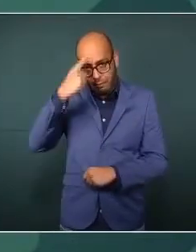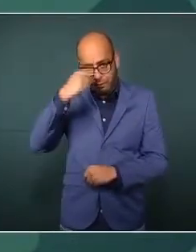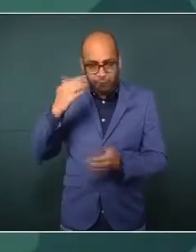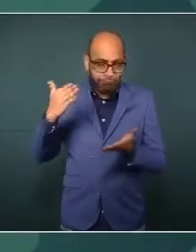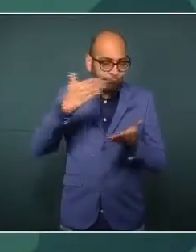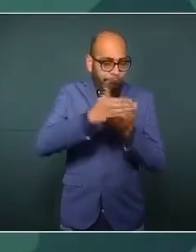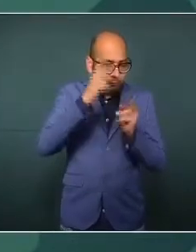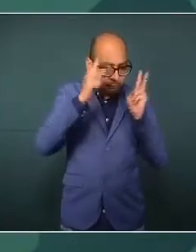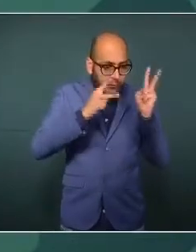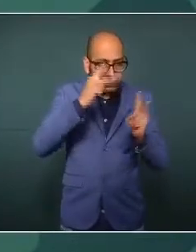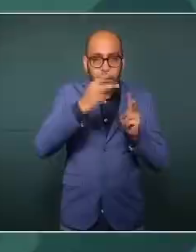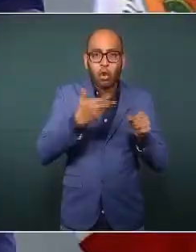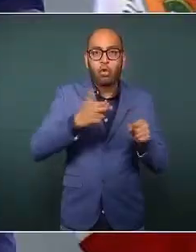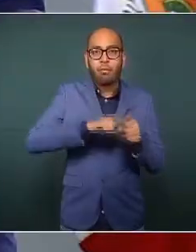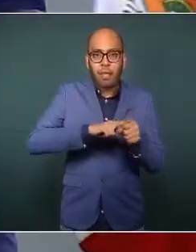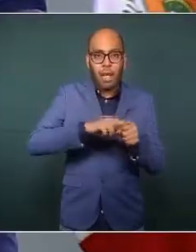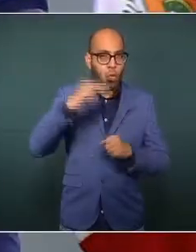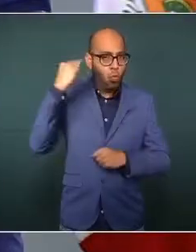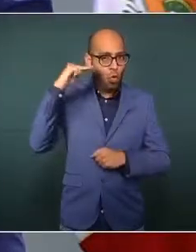el Hospital